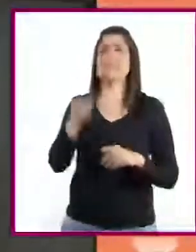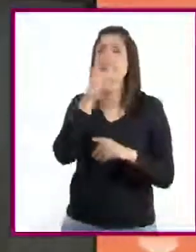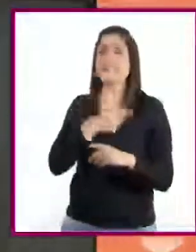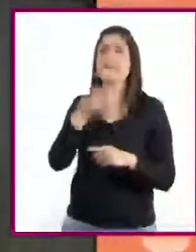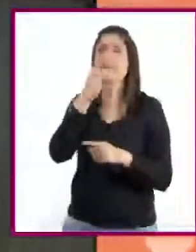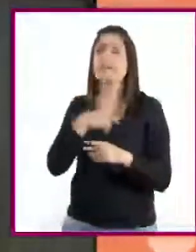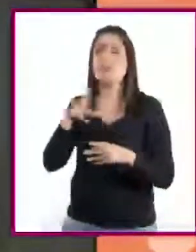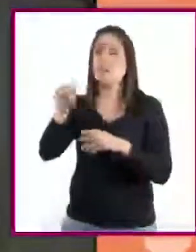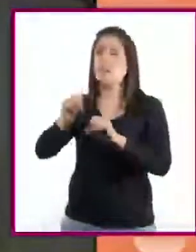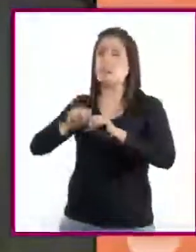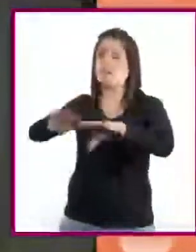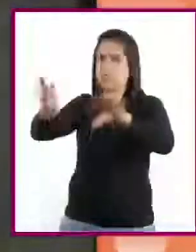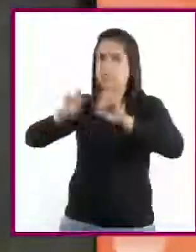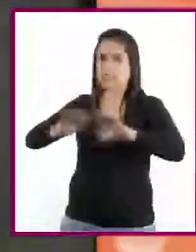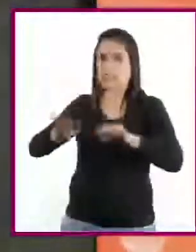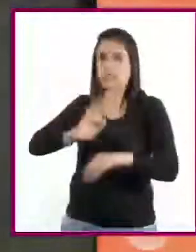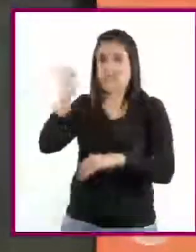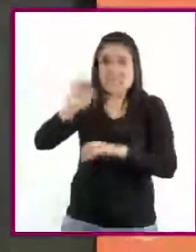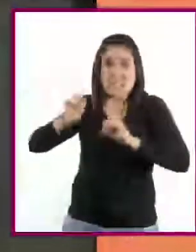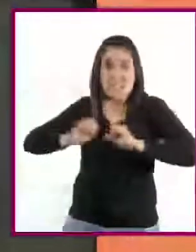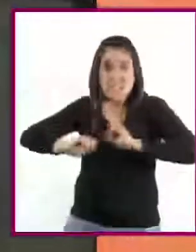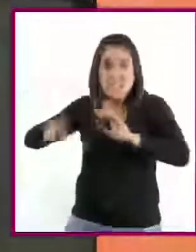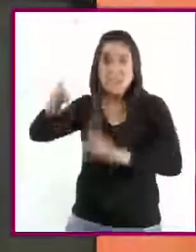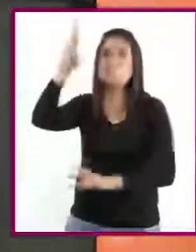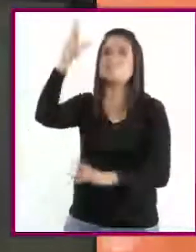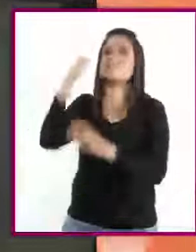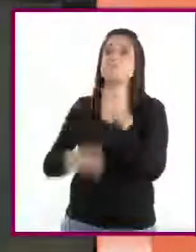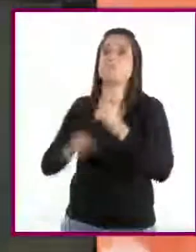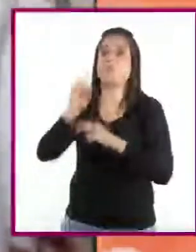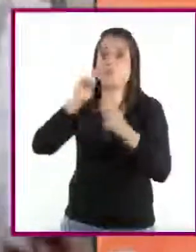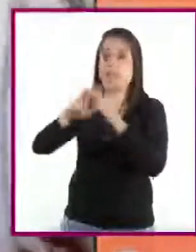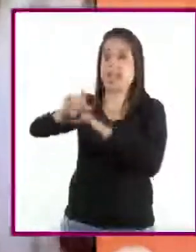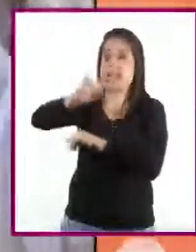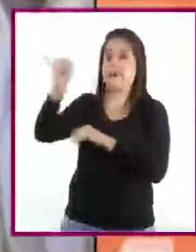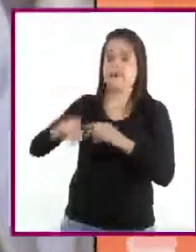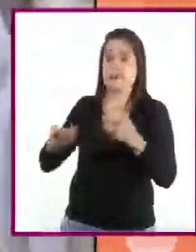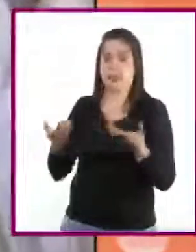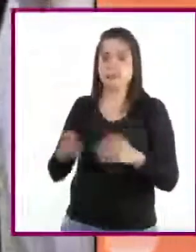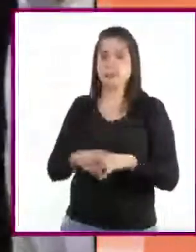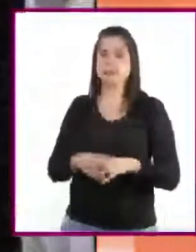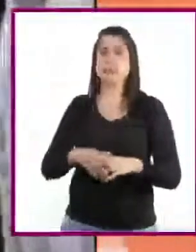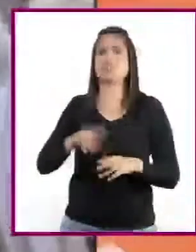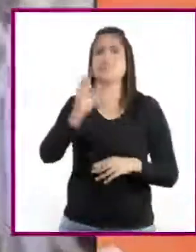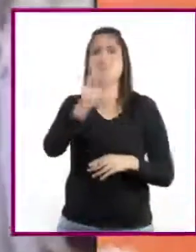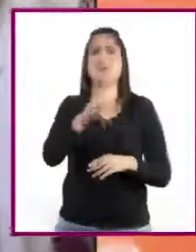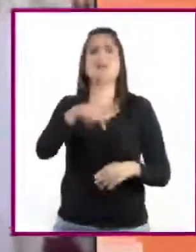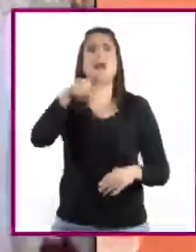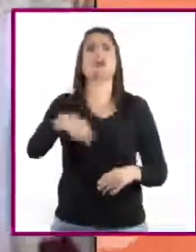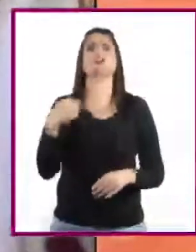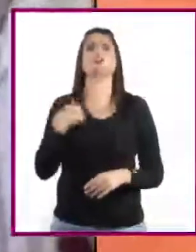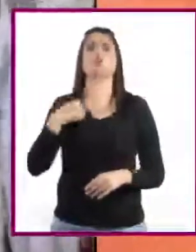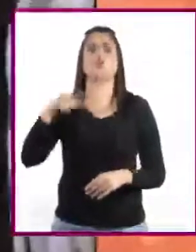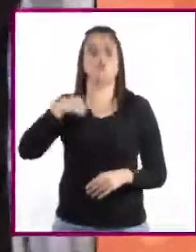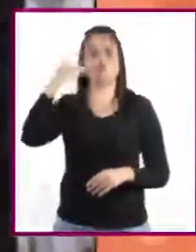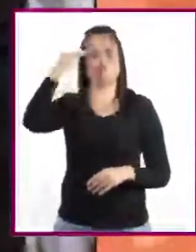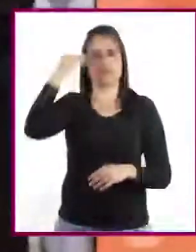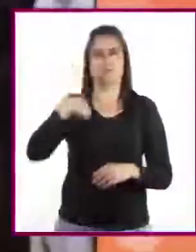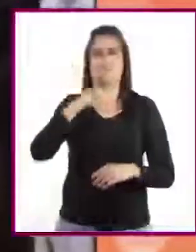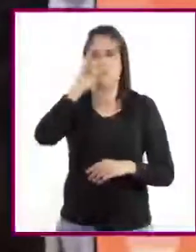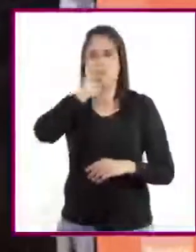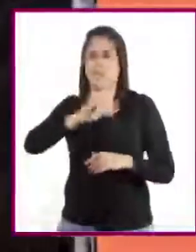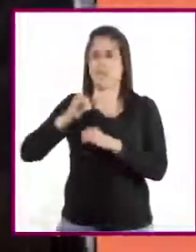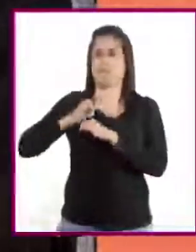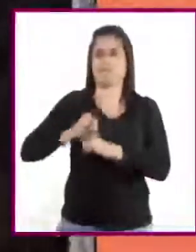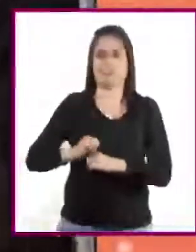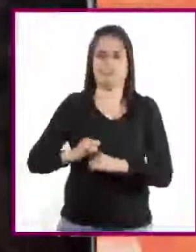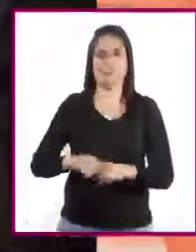lo suelte. Si lo soltamos, se nos va y no lo volvemos a ver nunca. Óigame, aquí yo soy la autoridad. Y me